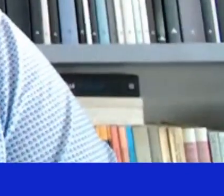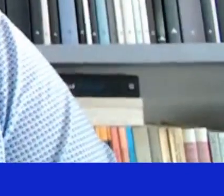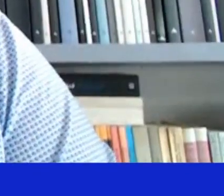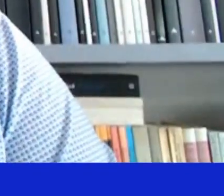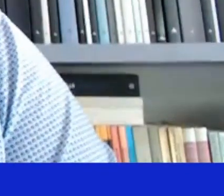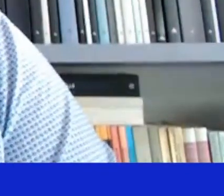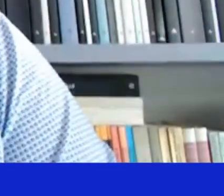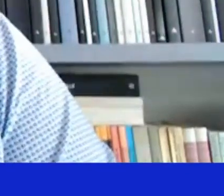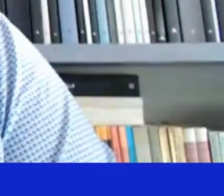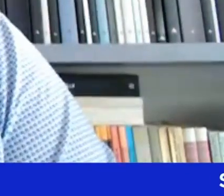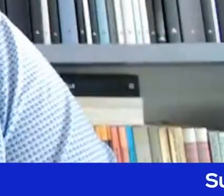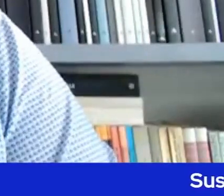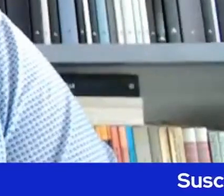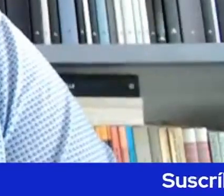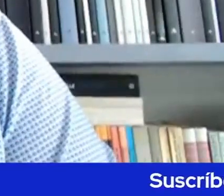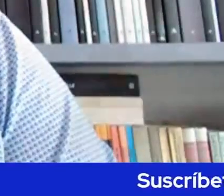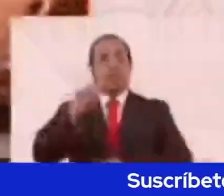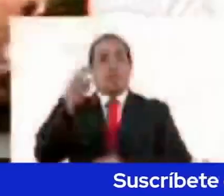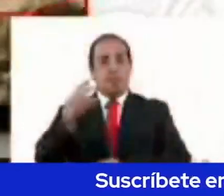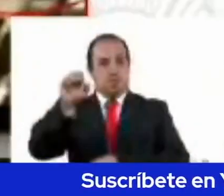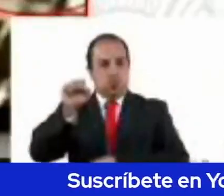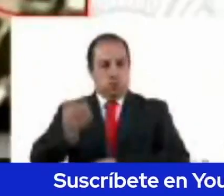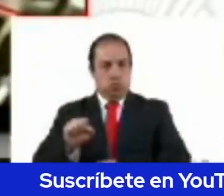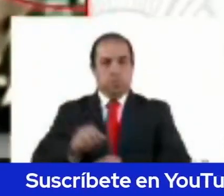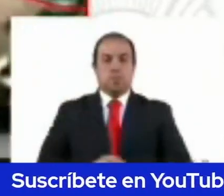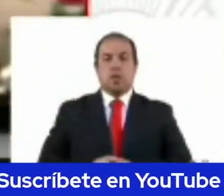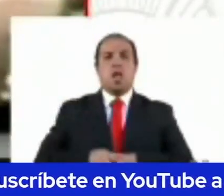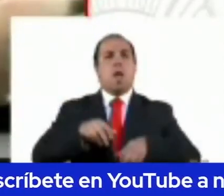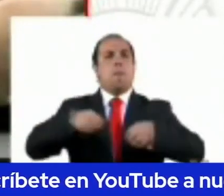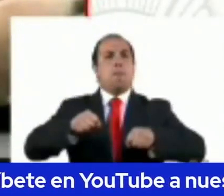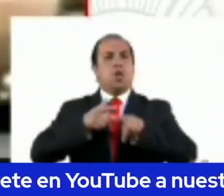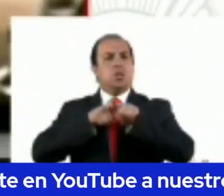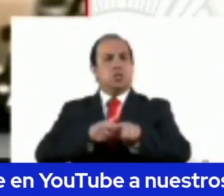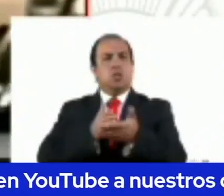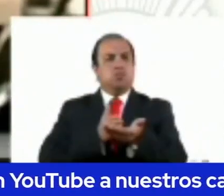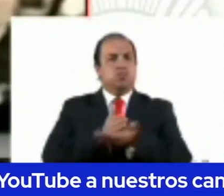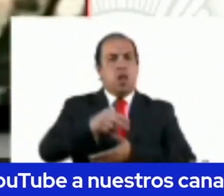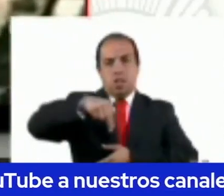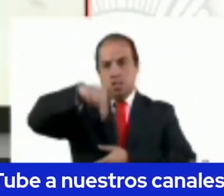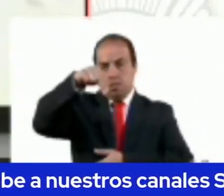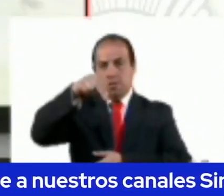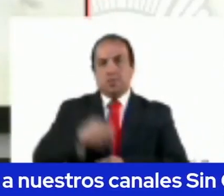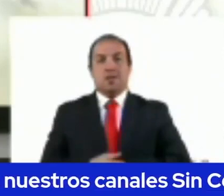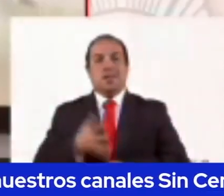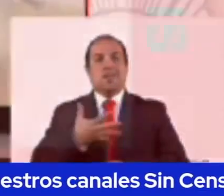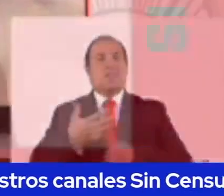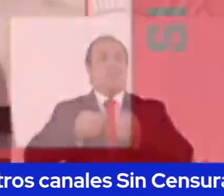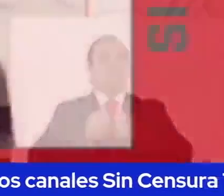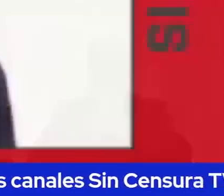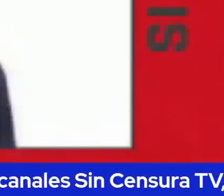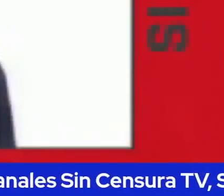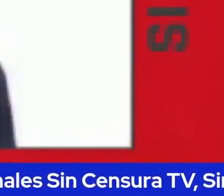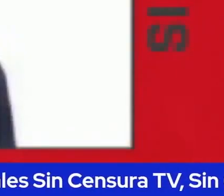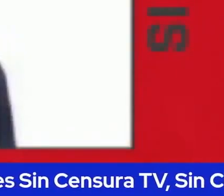que no le haya ocurrido nada al comunicador Ciro Gómez Leiva, más allá de la desinformación que siempre